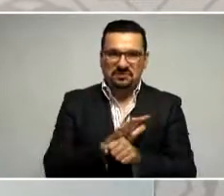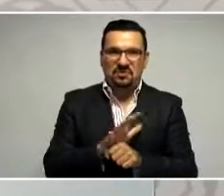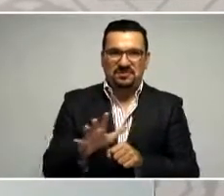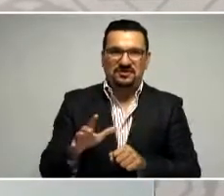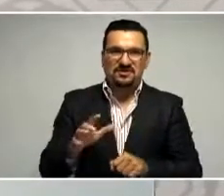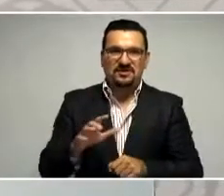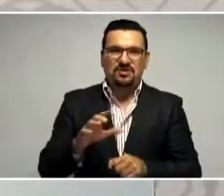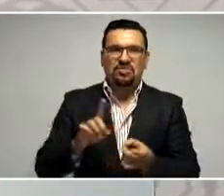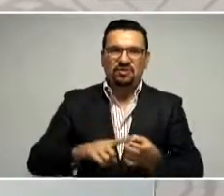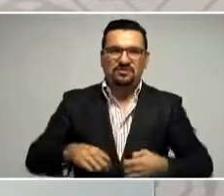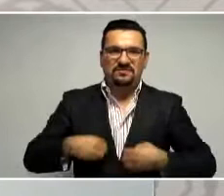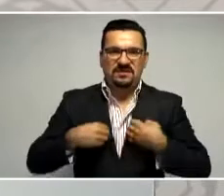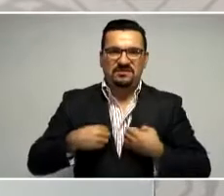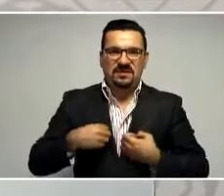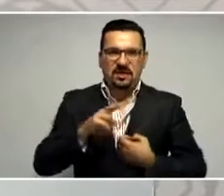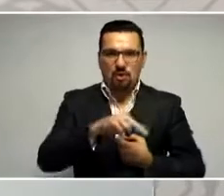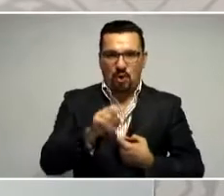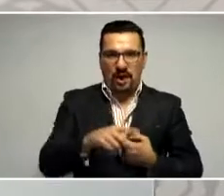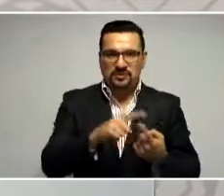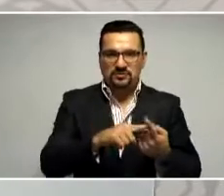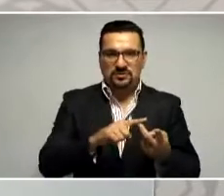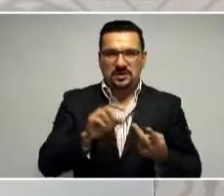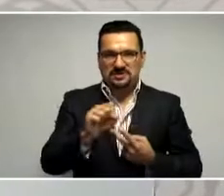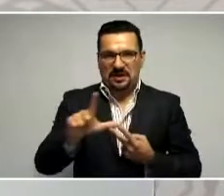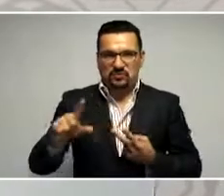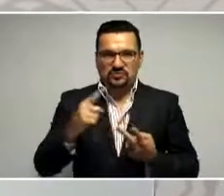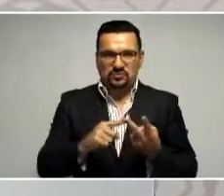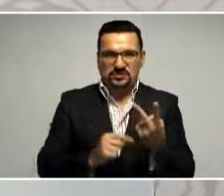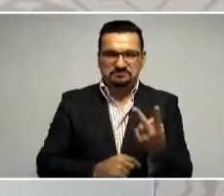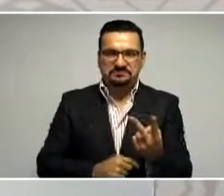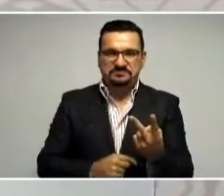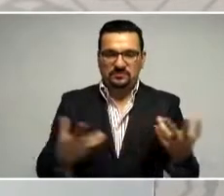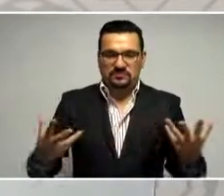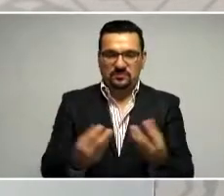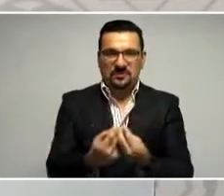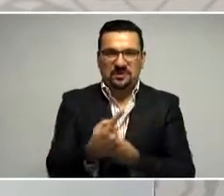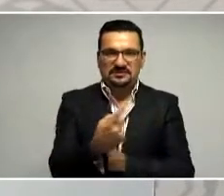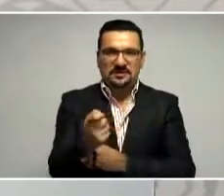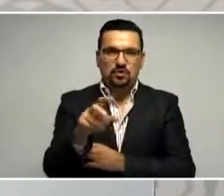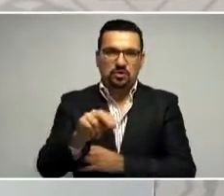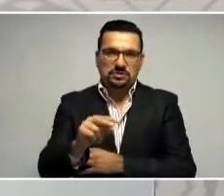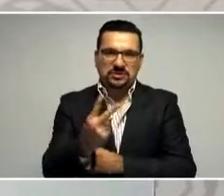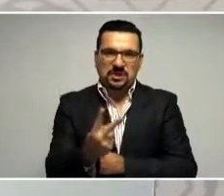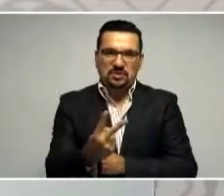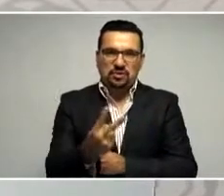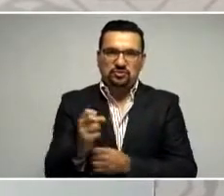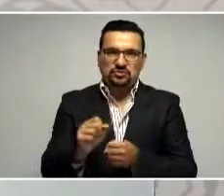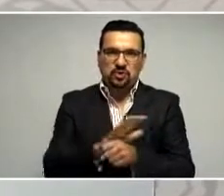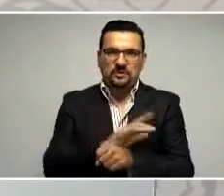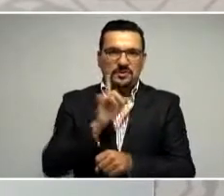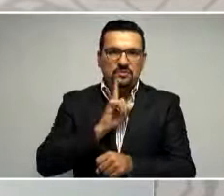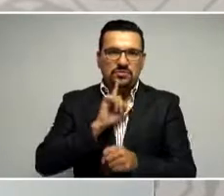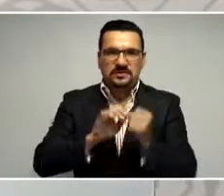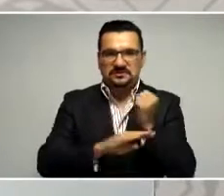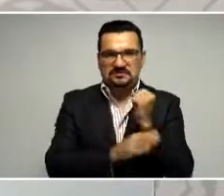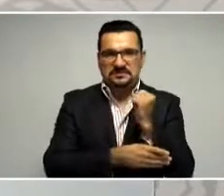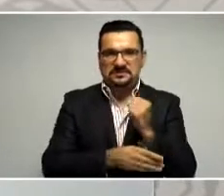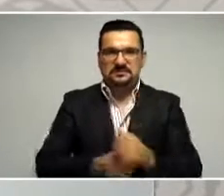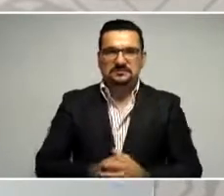Luis Río Colorado y Nogales, acumulándose 182 casos de COVID-19 en